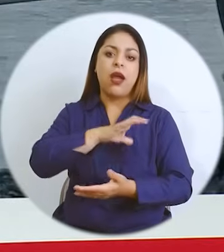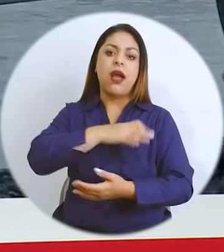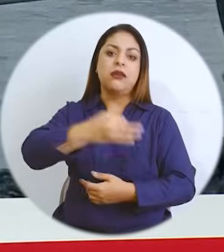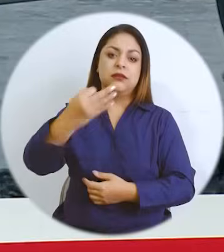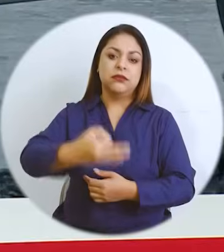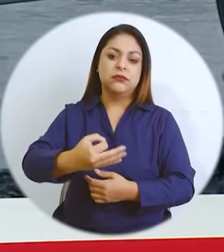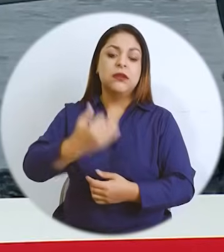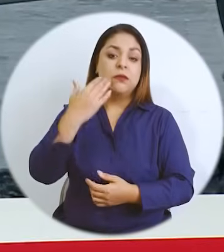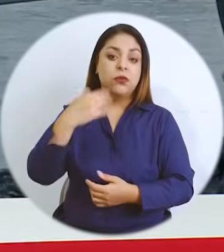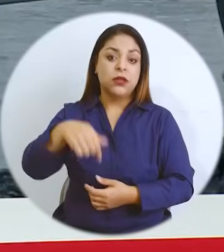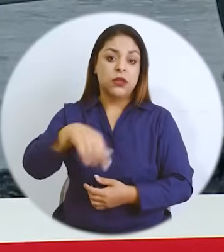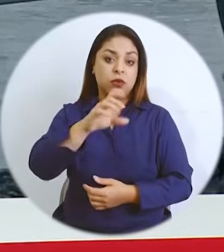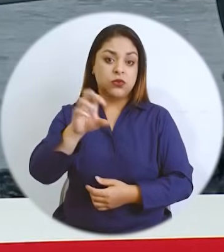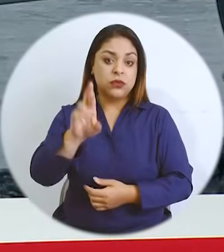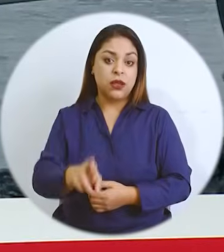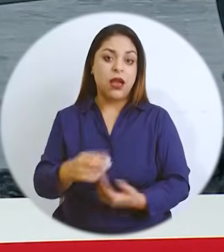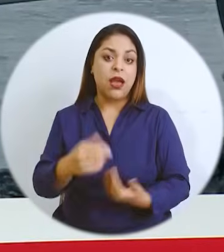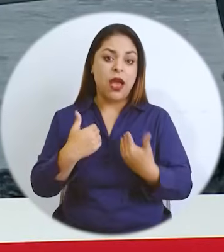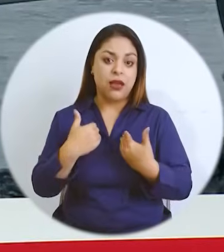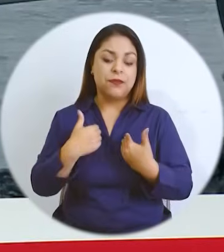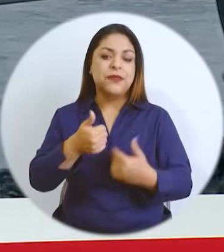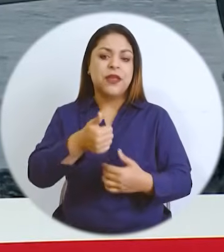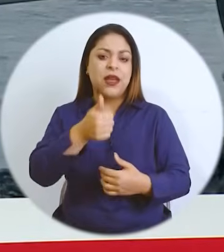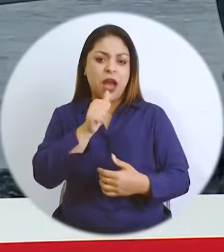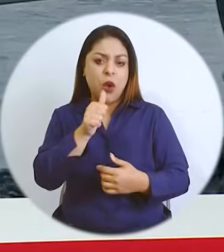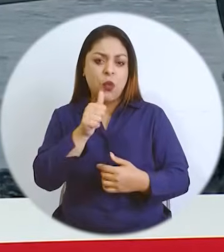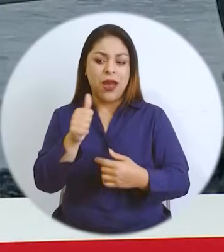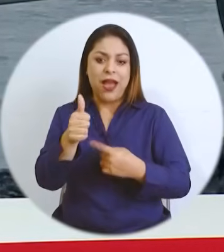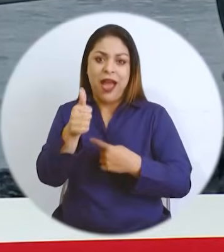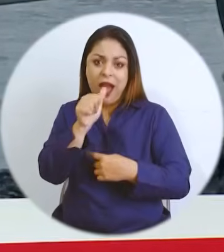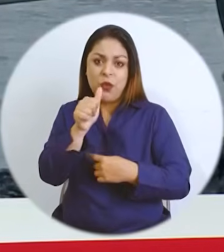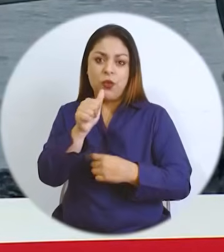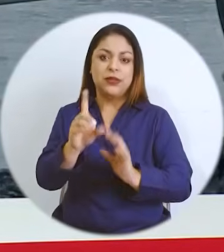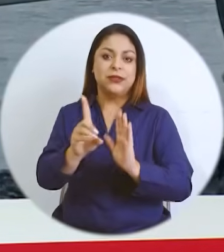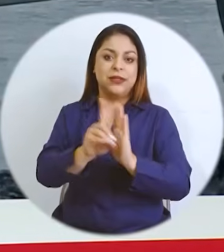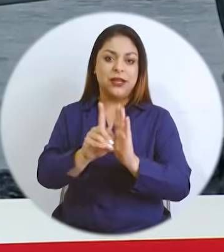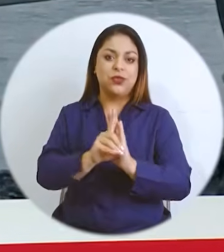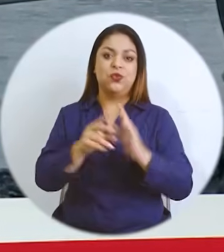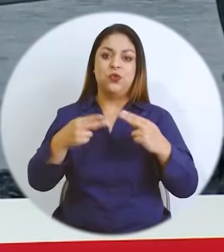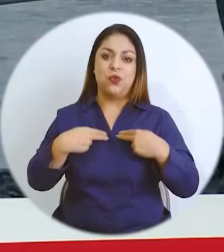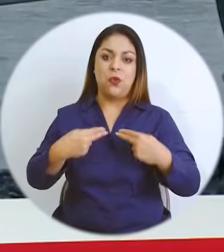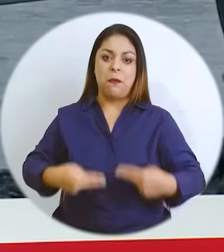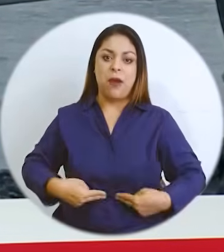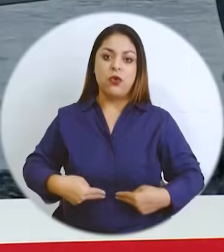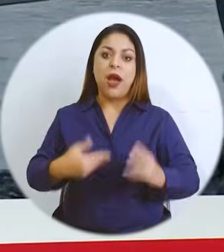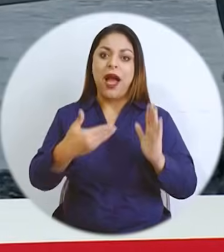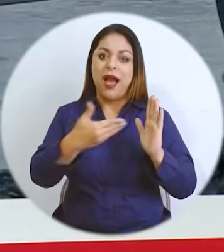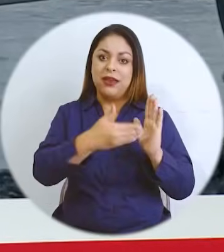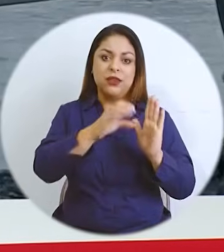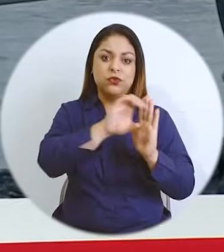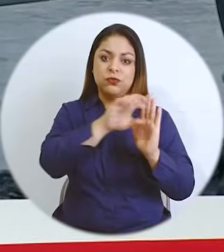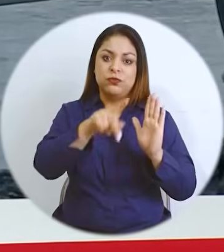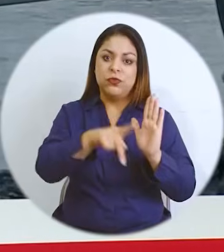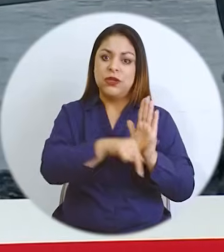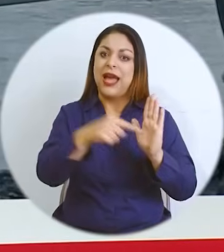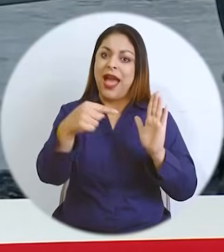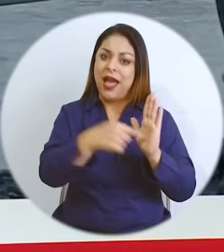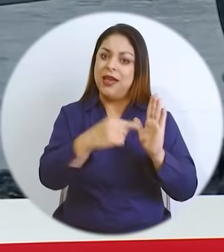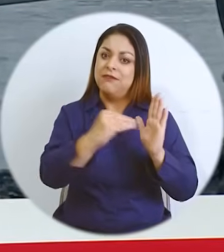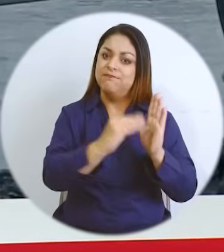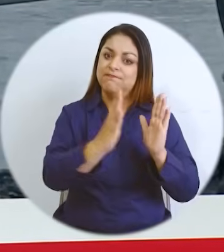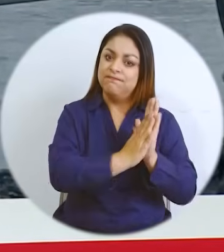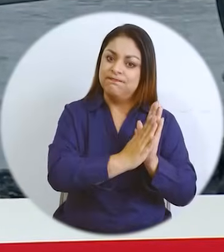tomando en cuenta que en Costa Rica tenemos el agua considerada como un derecho humano, está garantizado en la Constitución